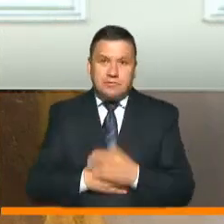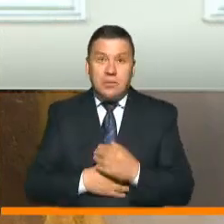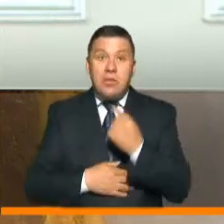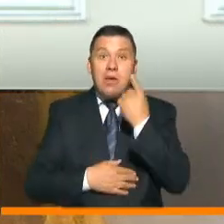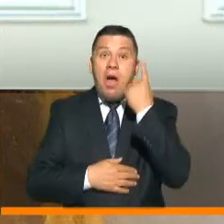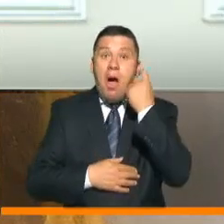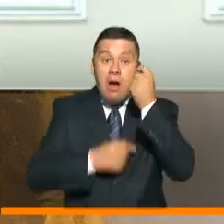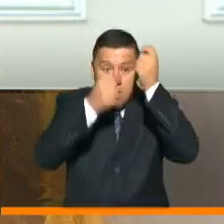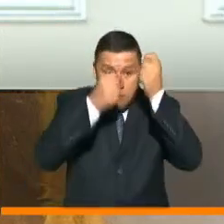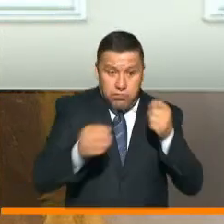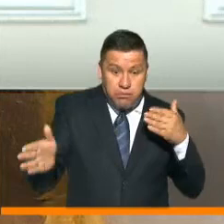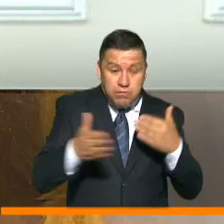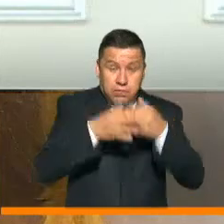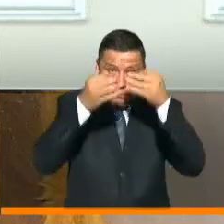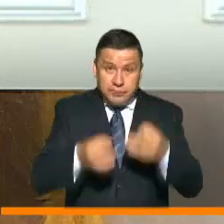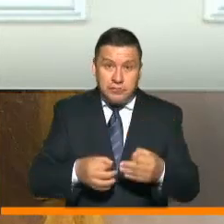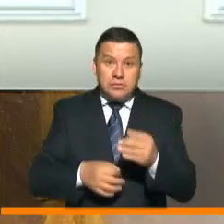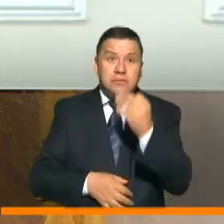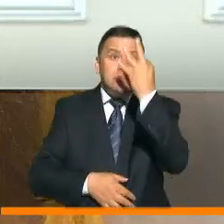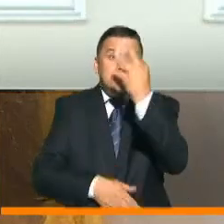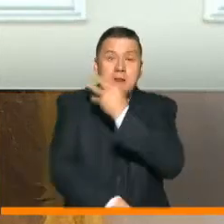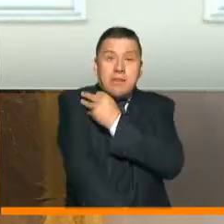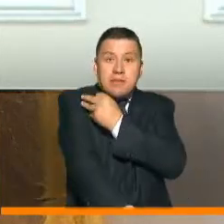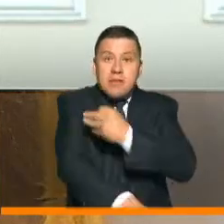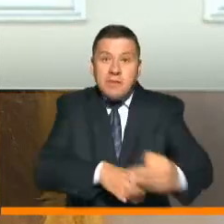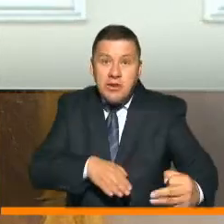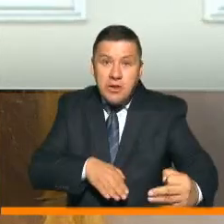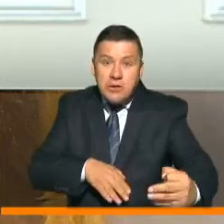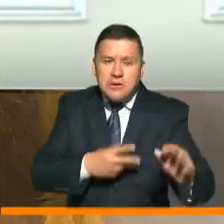día de ayer, Colombia llega a